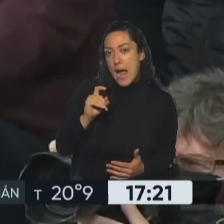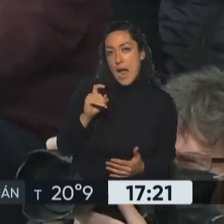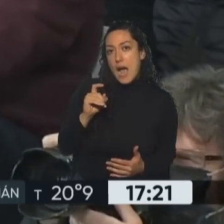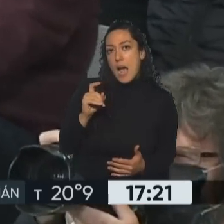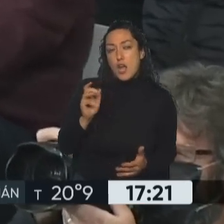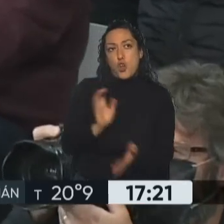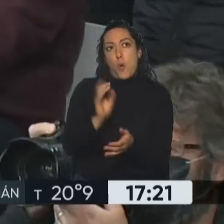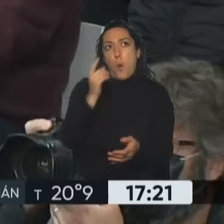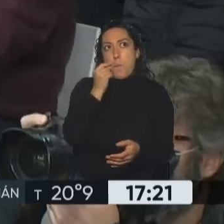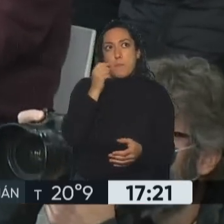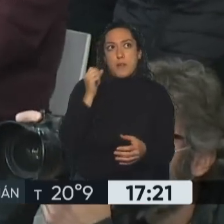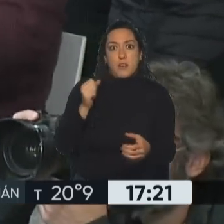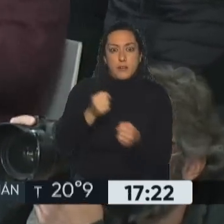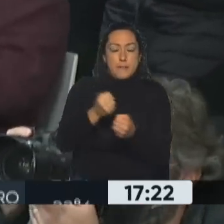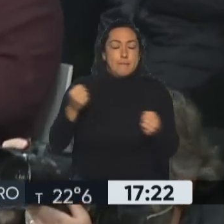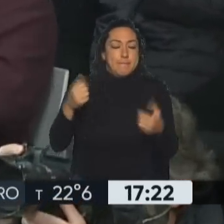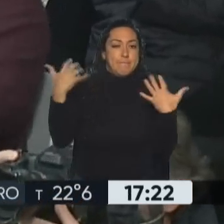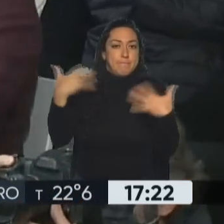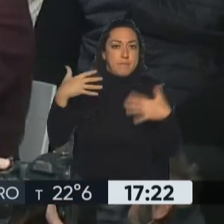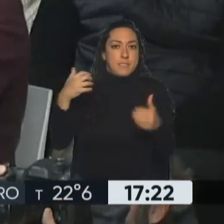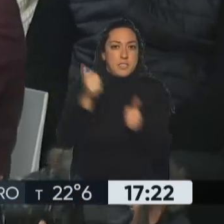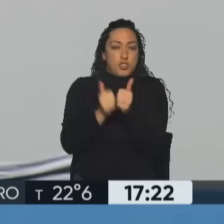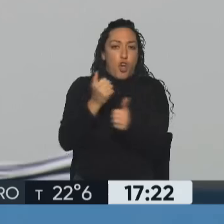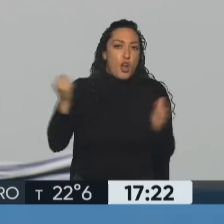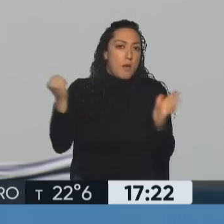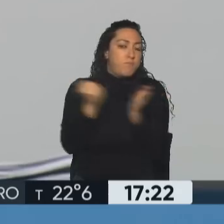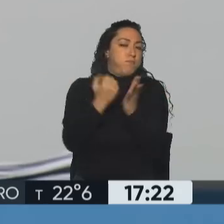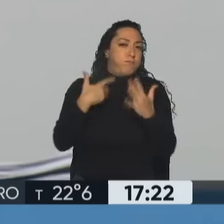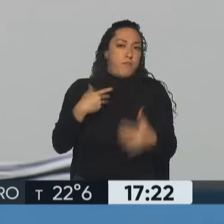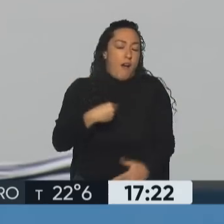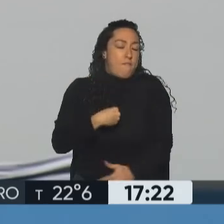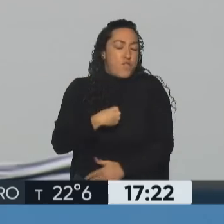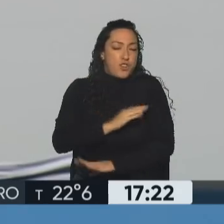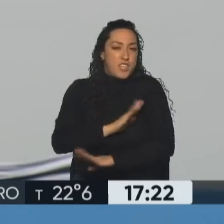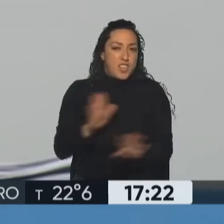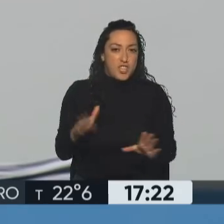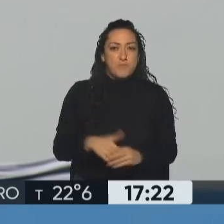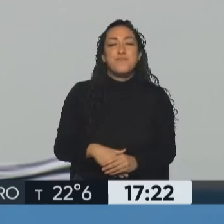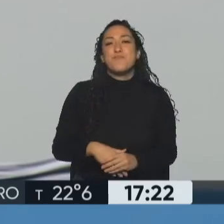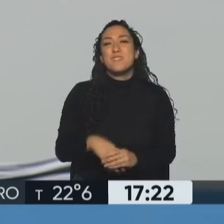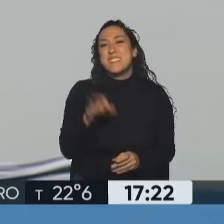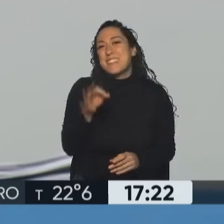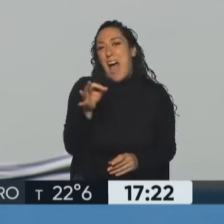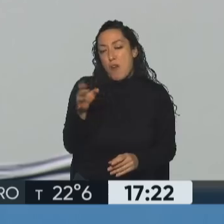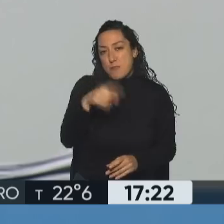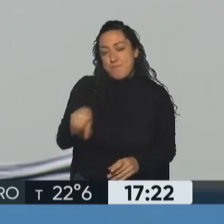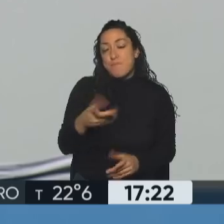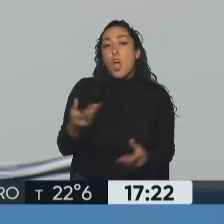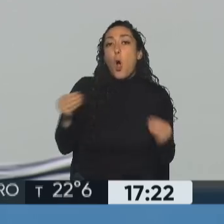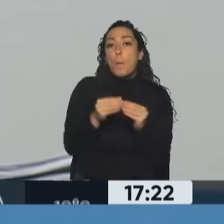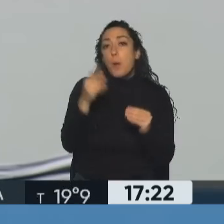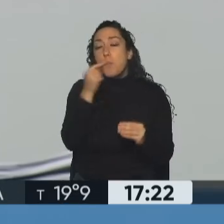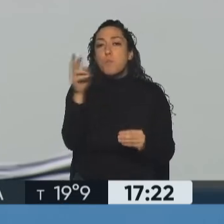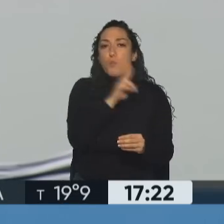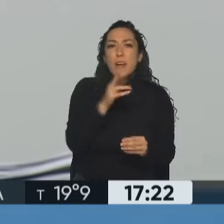mi prócer preferido, y cuando veníamos charlando con los compañeros y las compañeras que querían